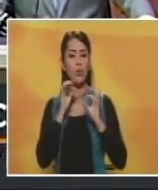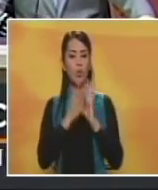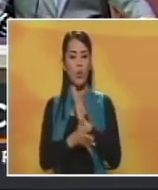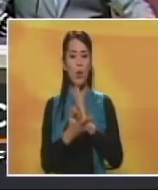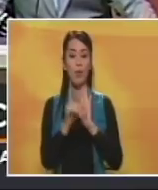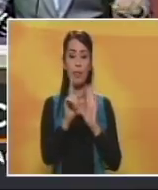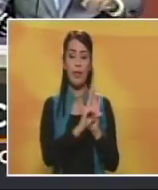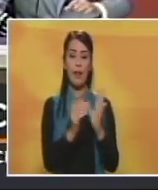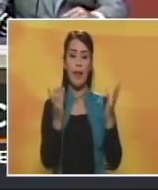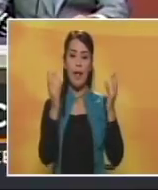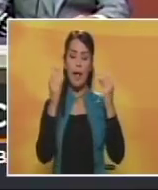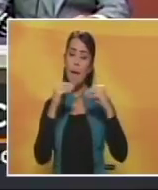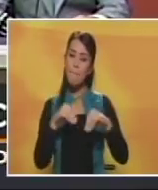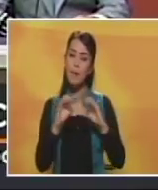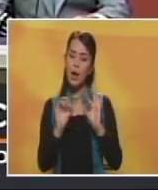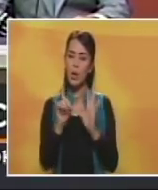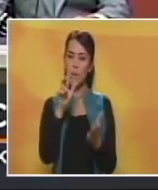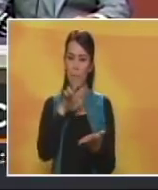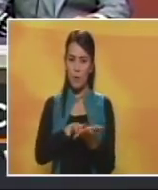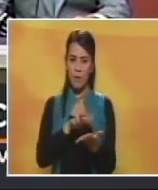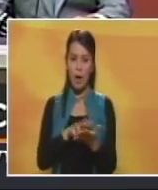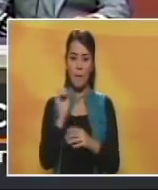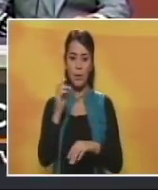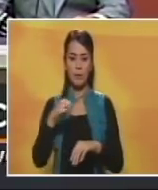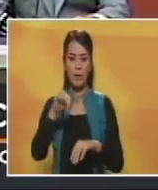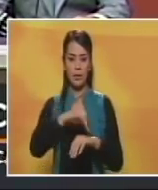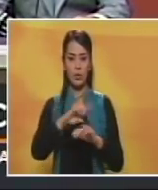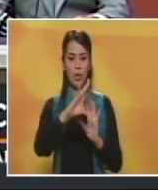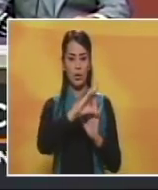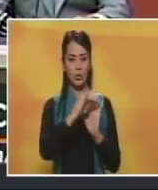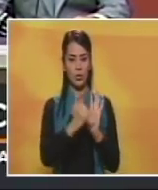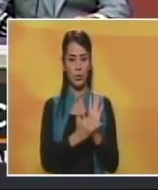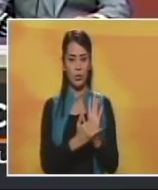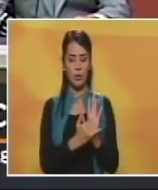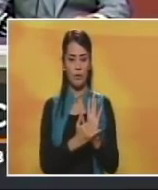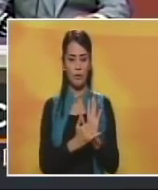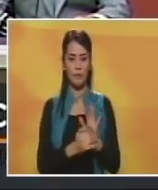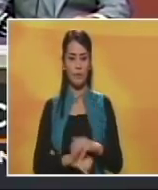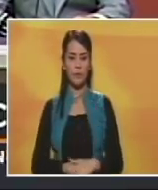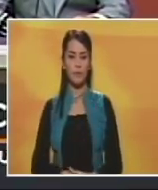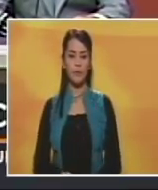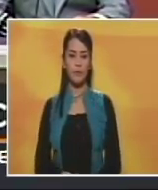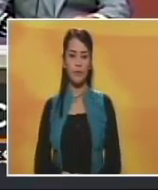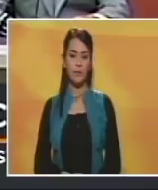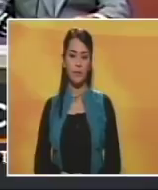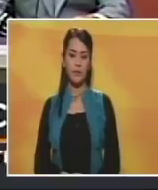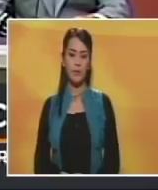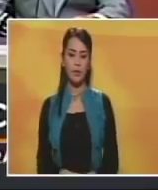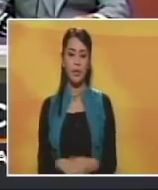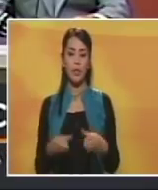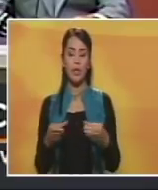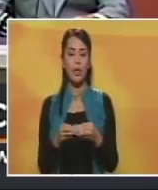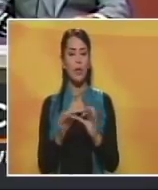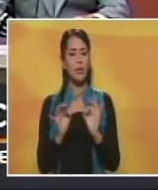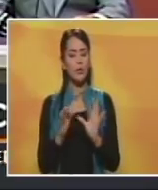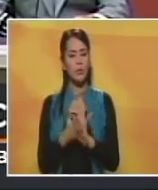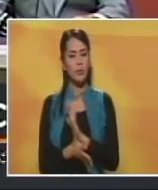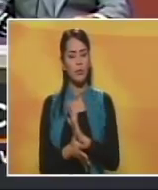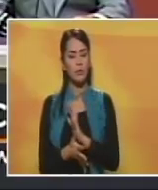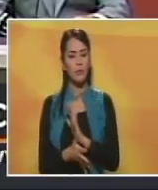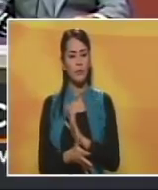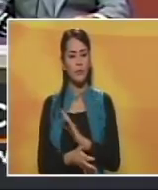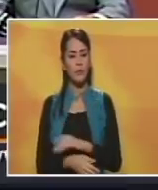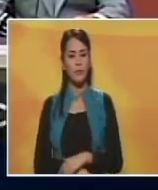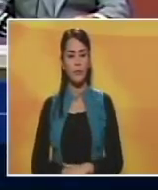reformas aprobadas por la Asamblea Nacional Constituyente en el campo tributario y